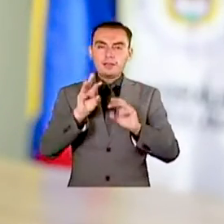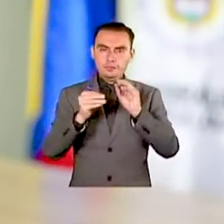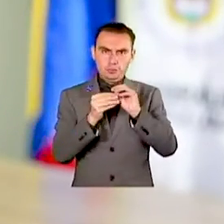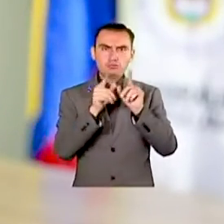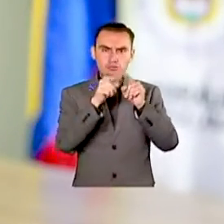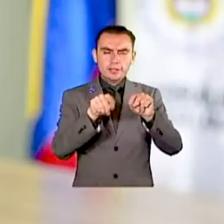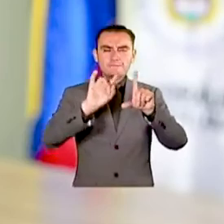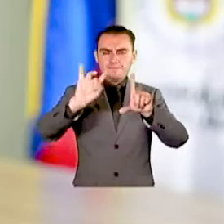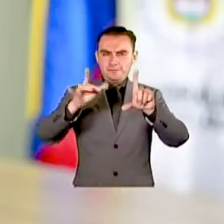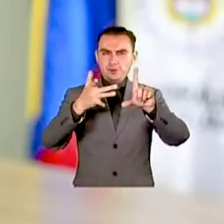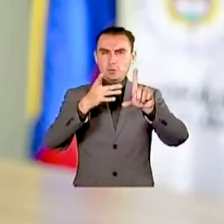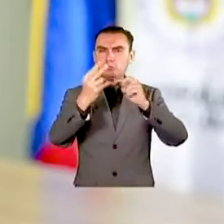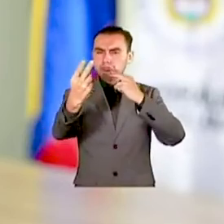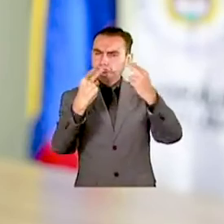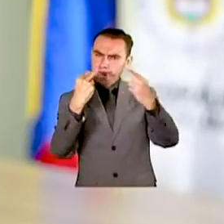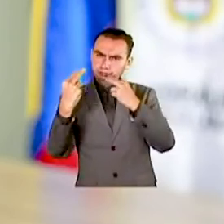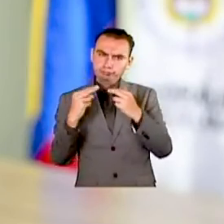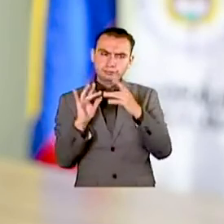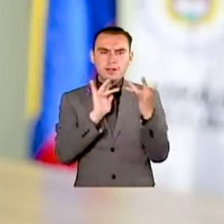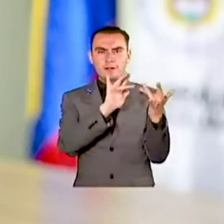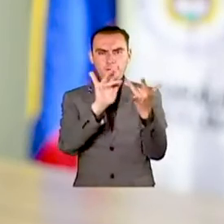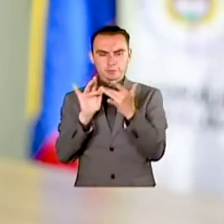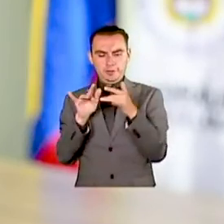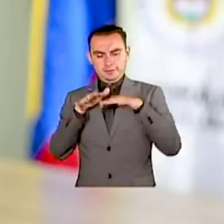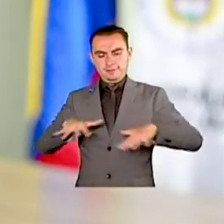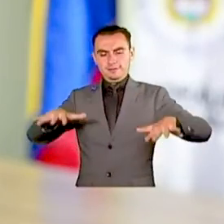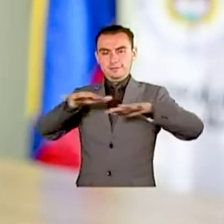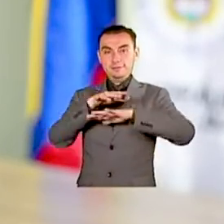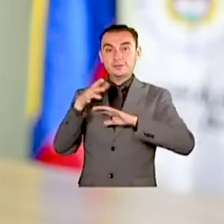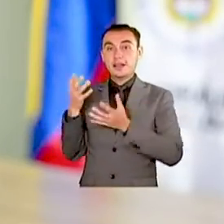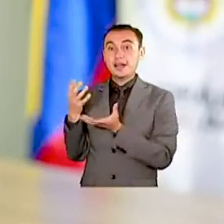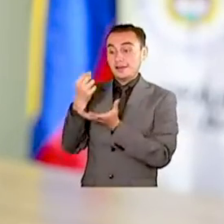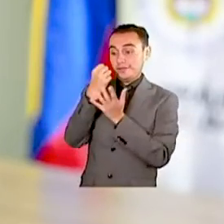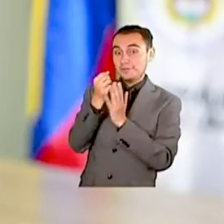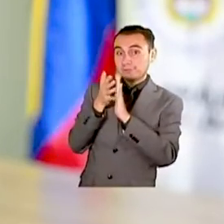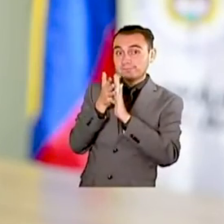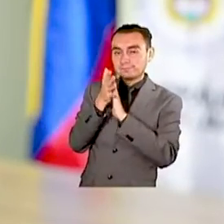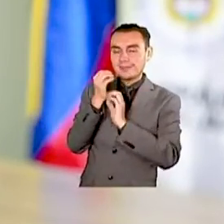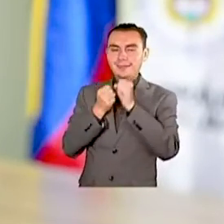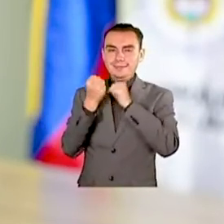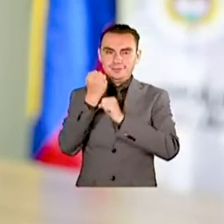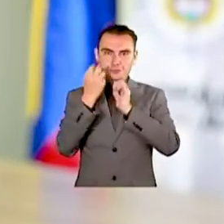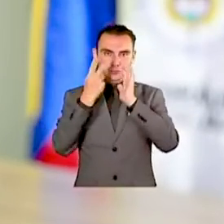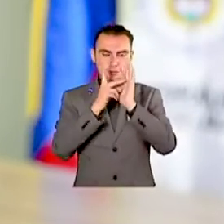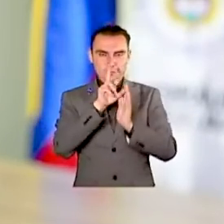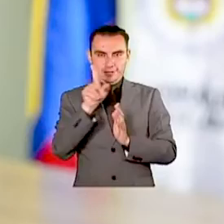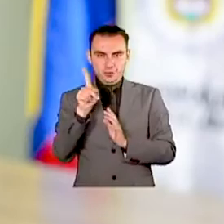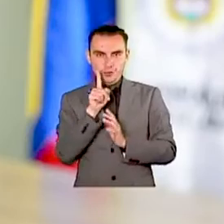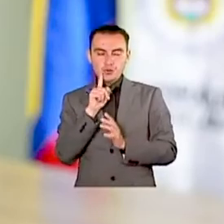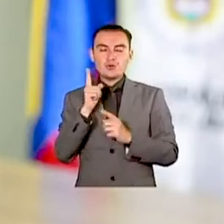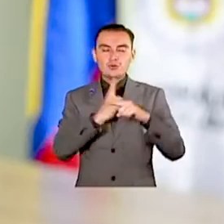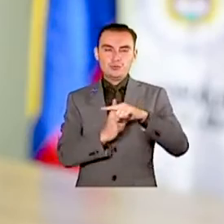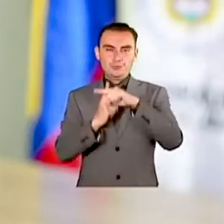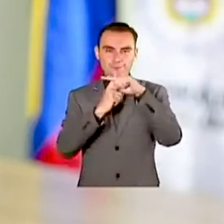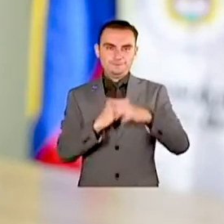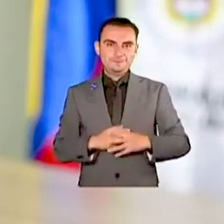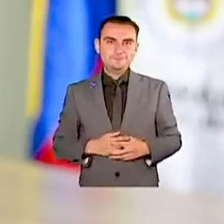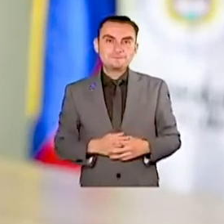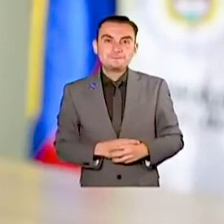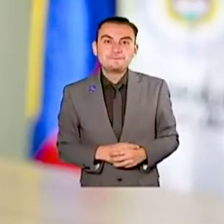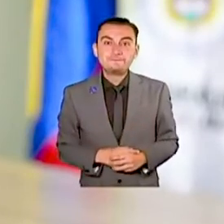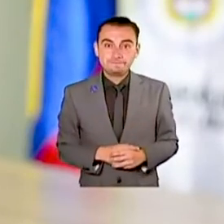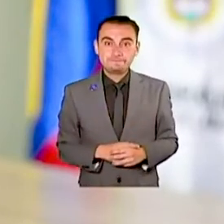como virtualmente conectada a esta rendición de cuentas 2021 de la Procuraduría General de la Nación.